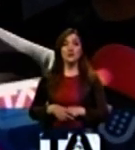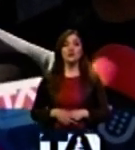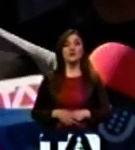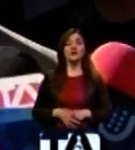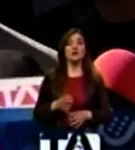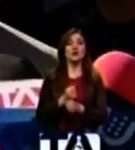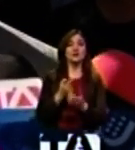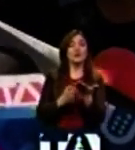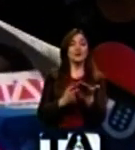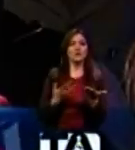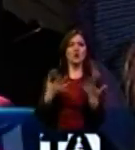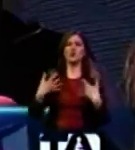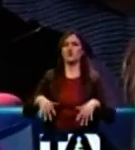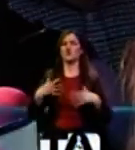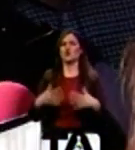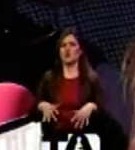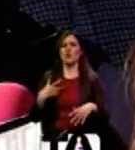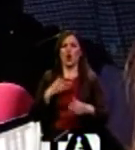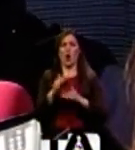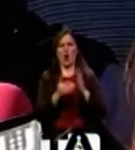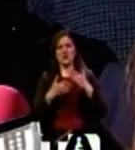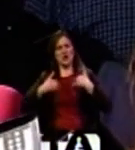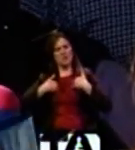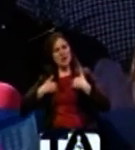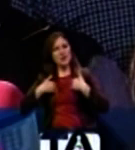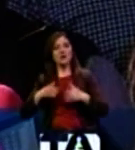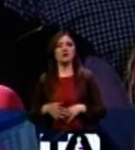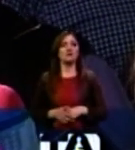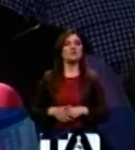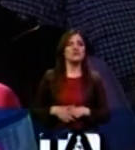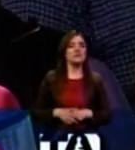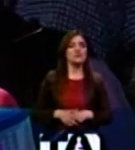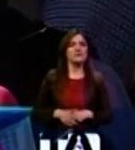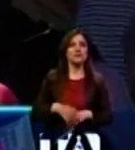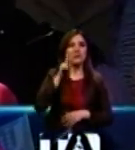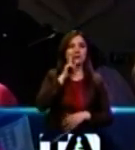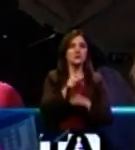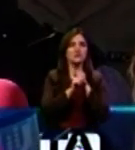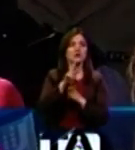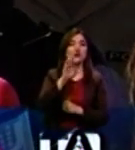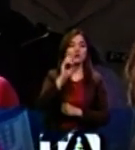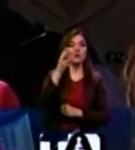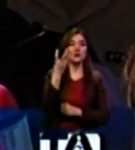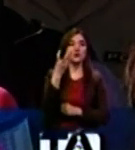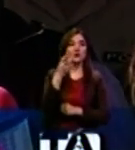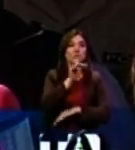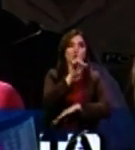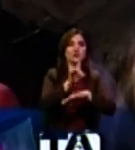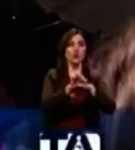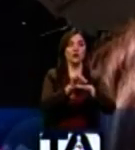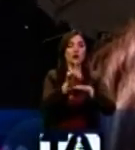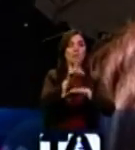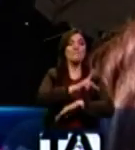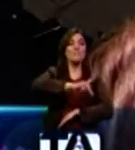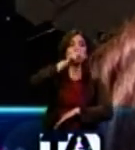qué hicieron? Casi me bañan en sangre. Se comprueba que el año 2012, el directorio de la refinería del